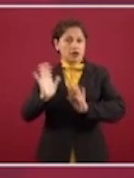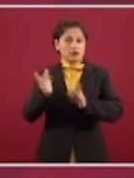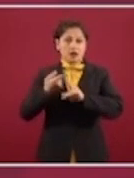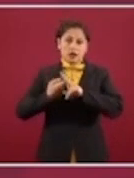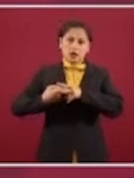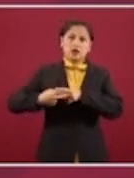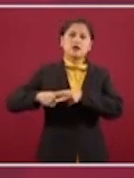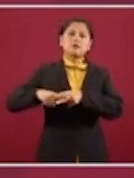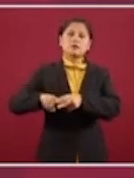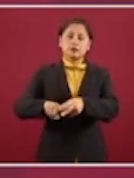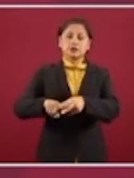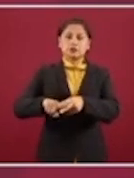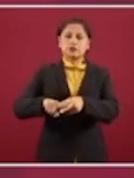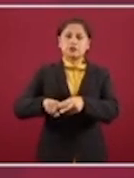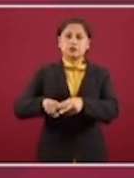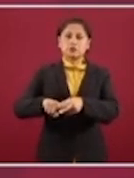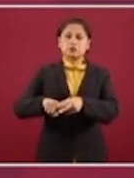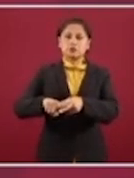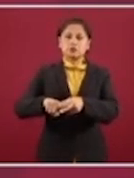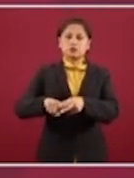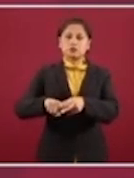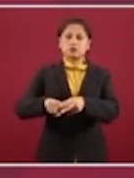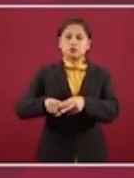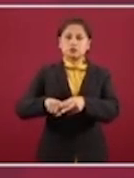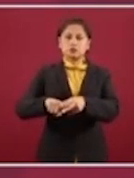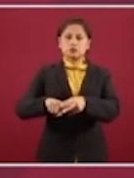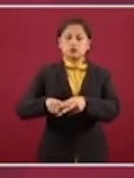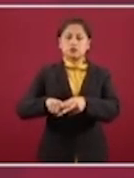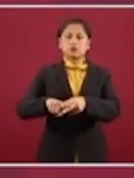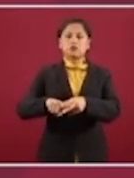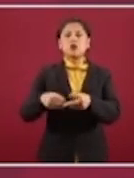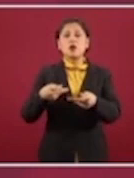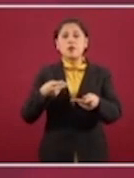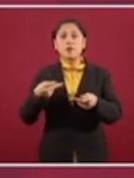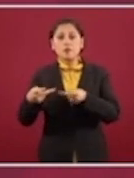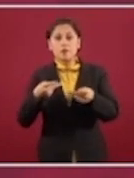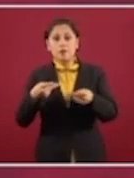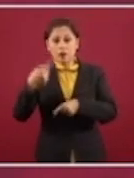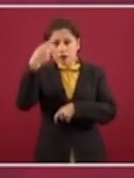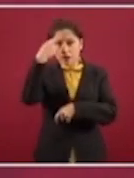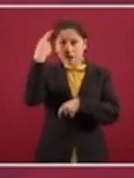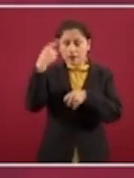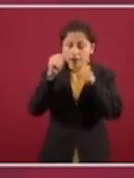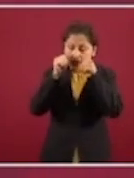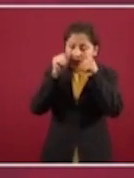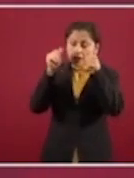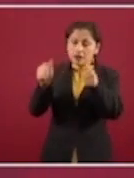el plan de atención a enfermos por coronavirus